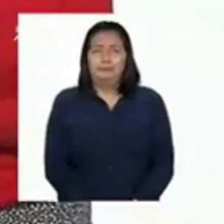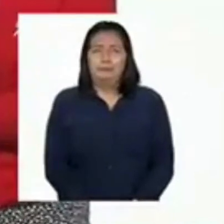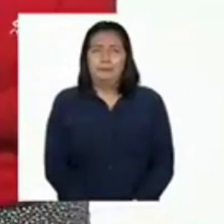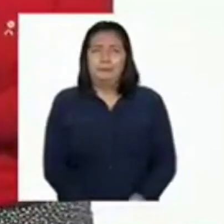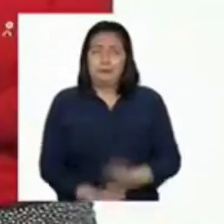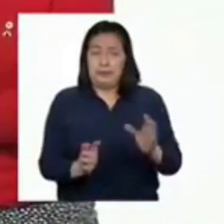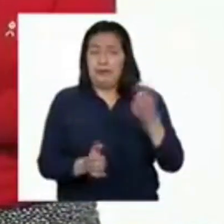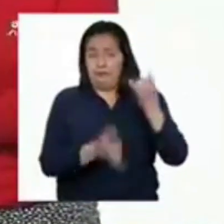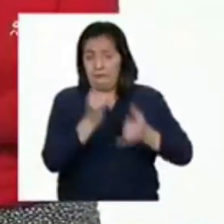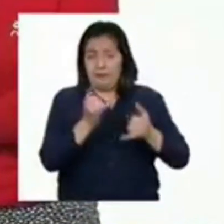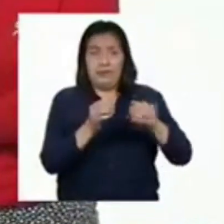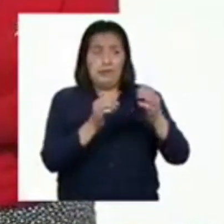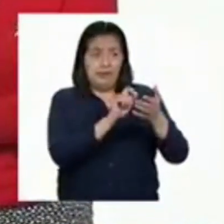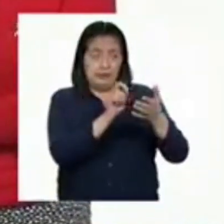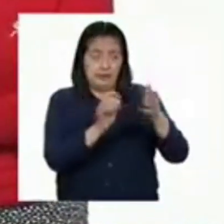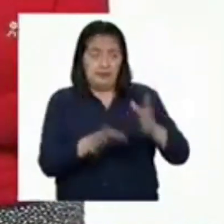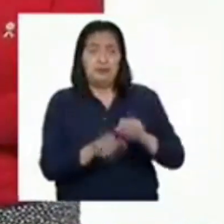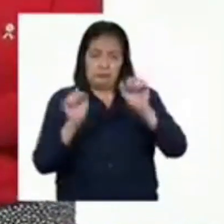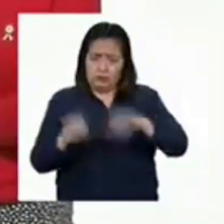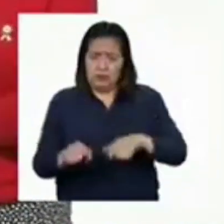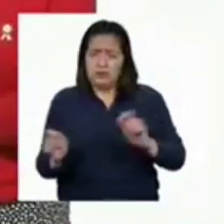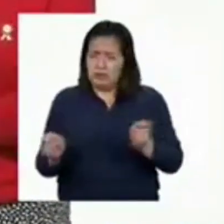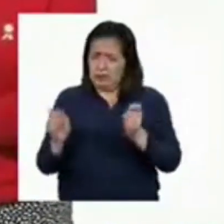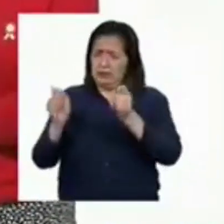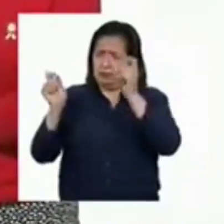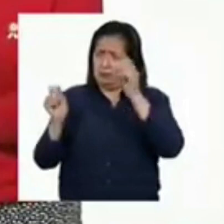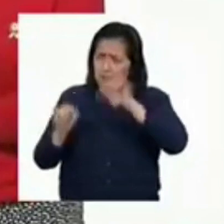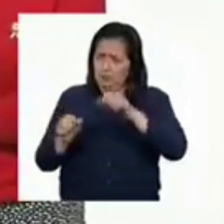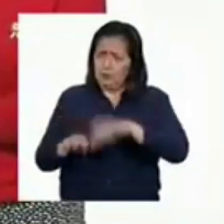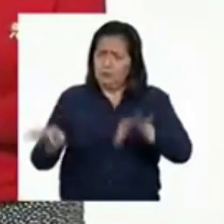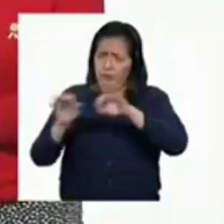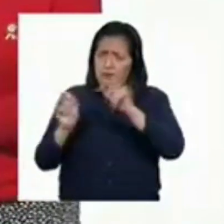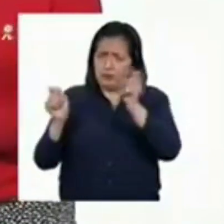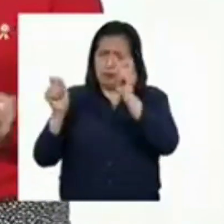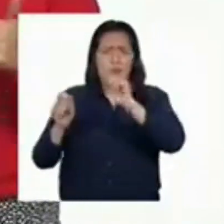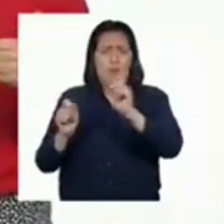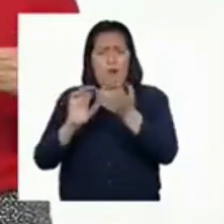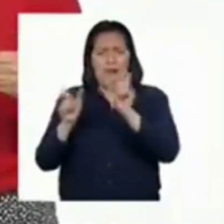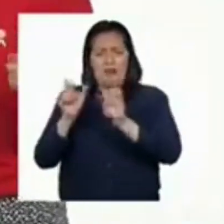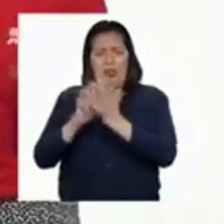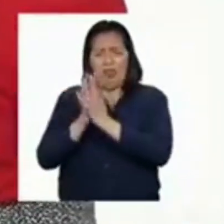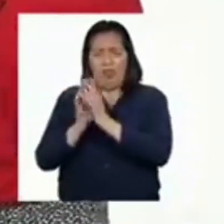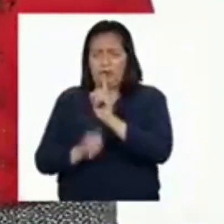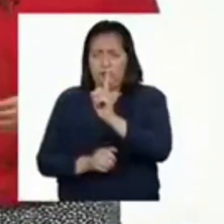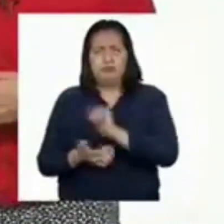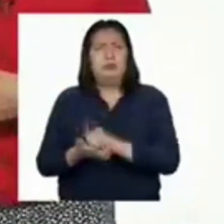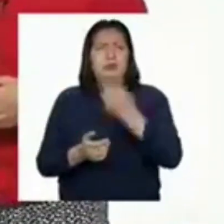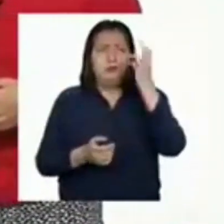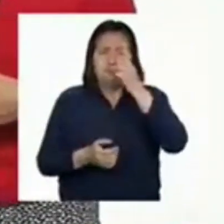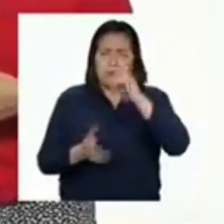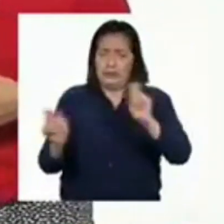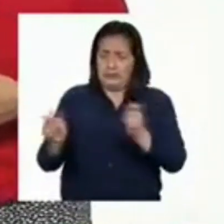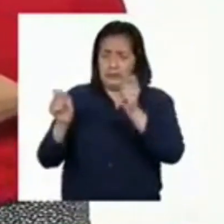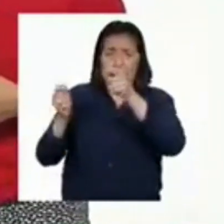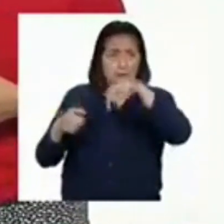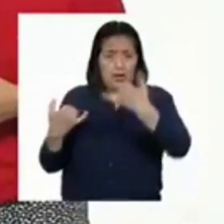En conclusión, es importante celebrar fiestas patrias sin aglomeraciones. Por eso, al